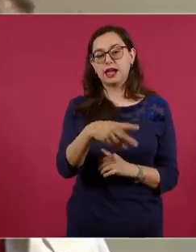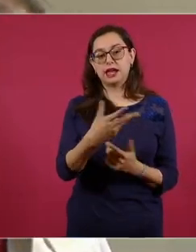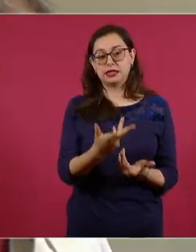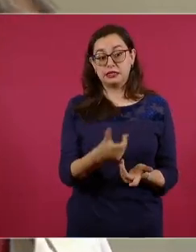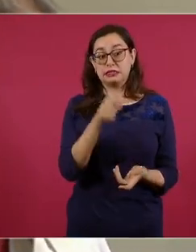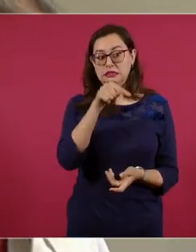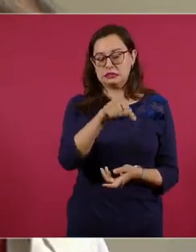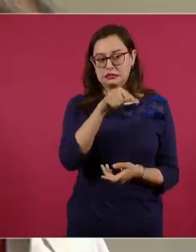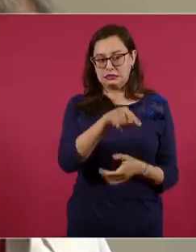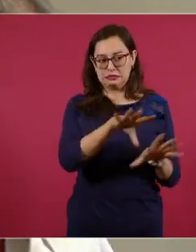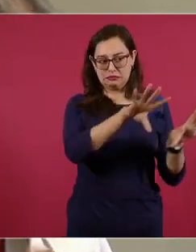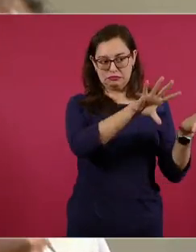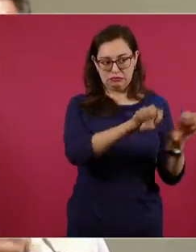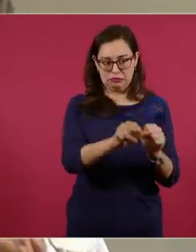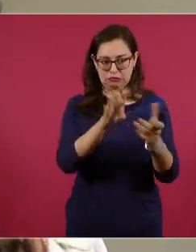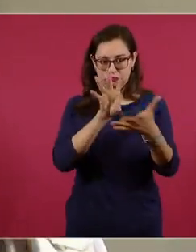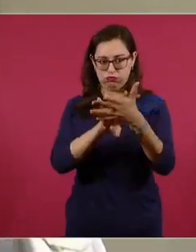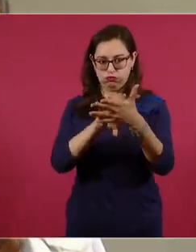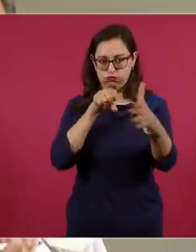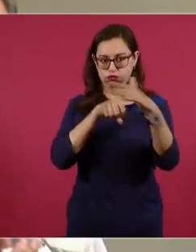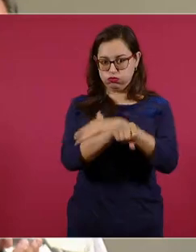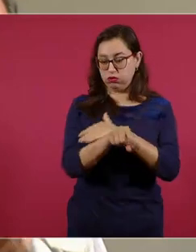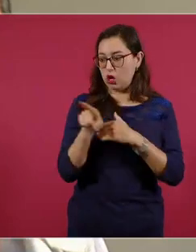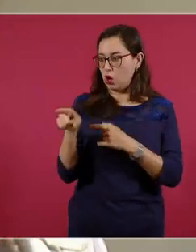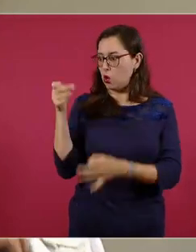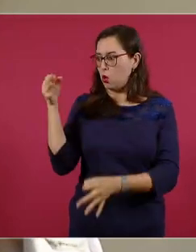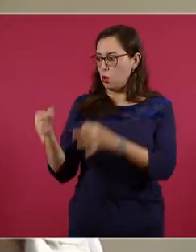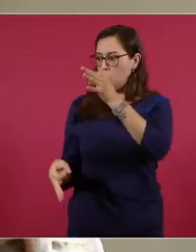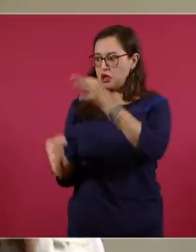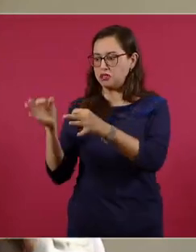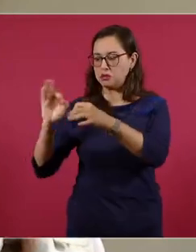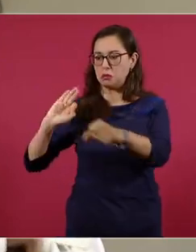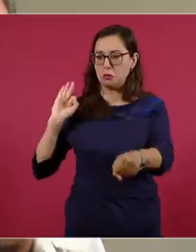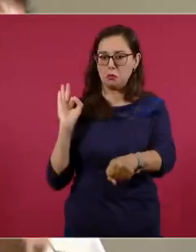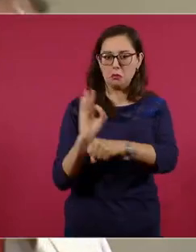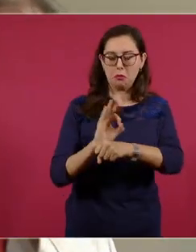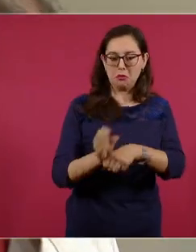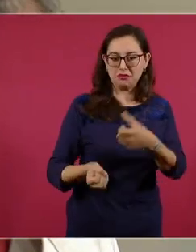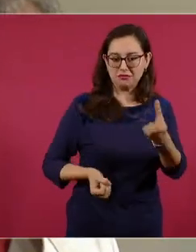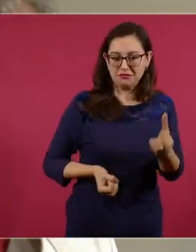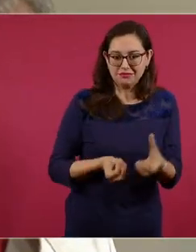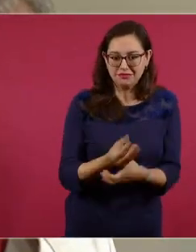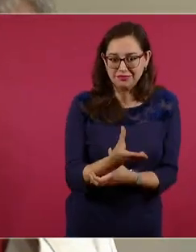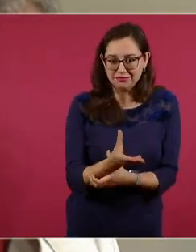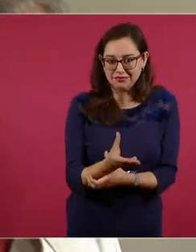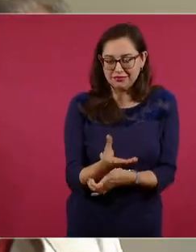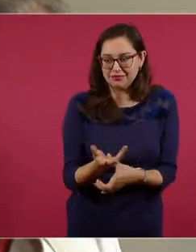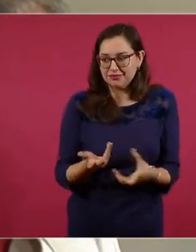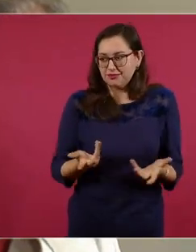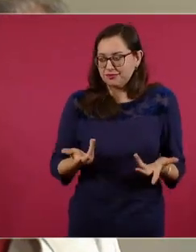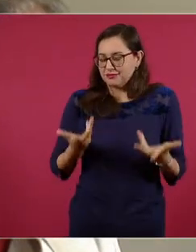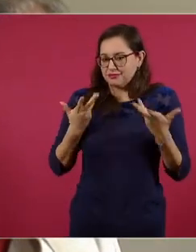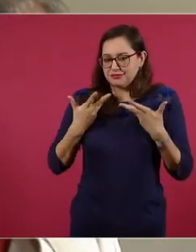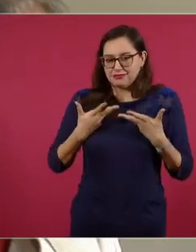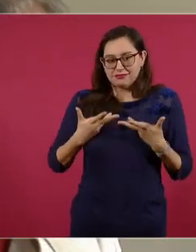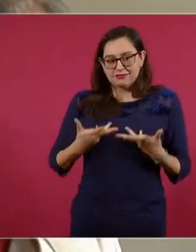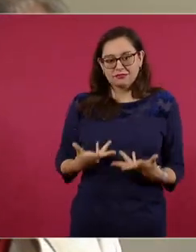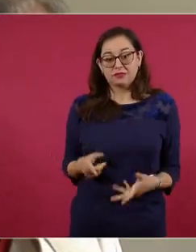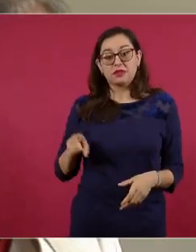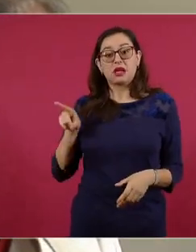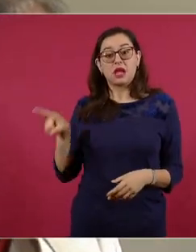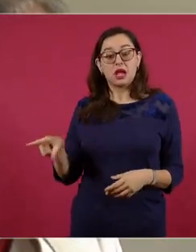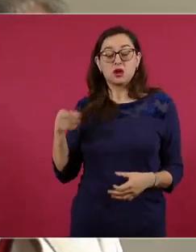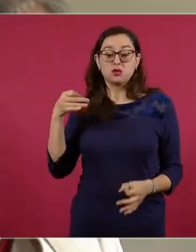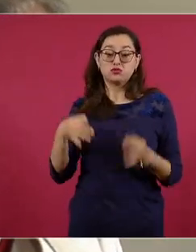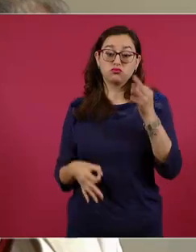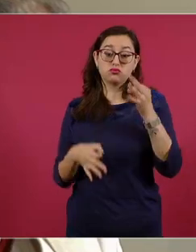capital, pues fue liberado por los jueces, por un juez, y según esto, pues el juez